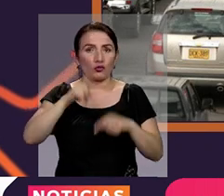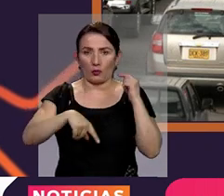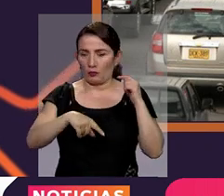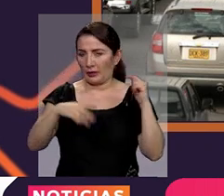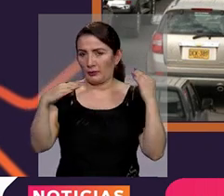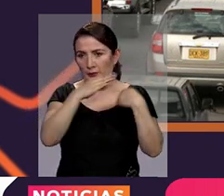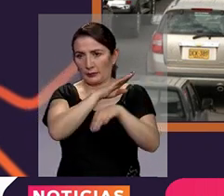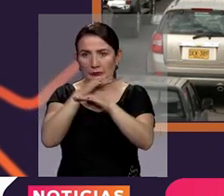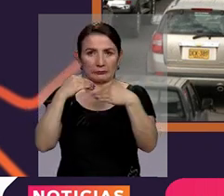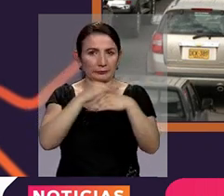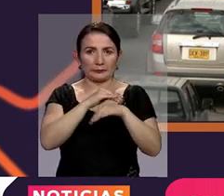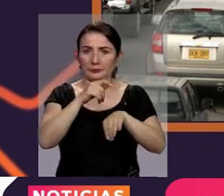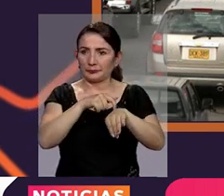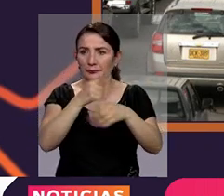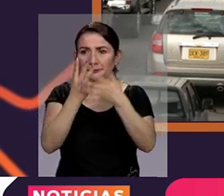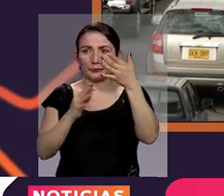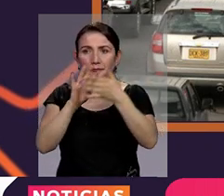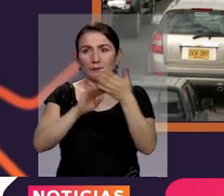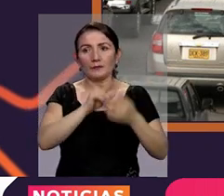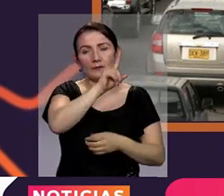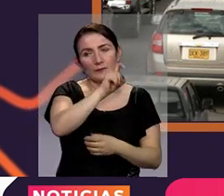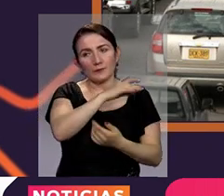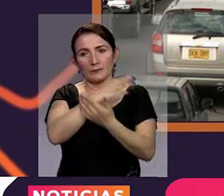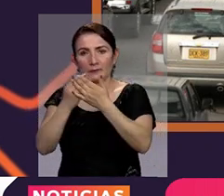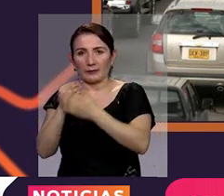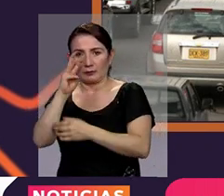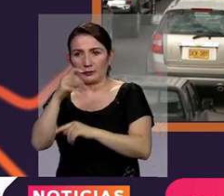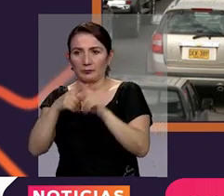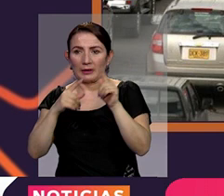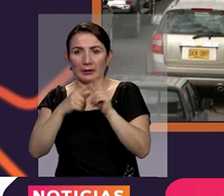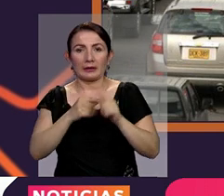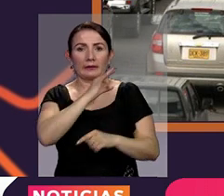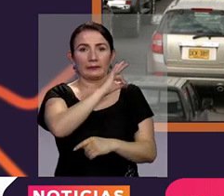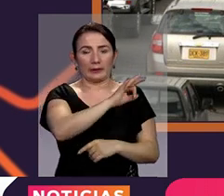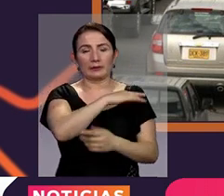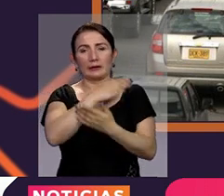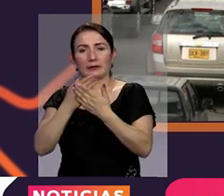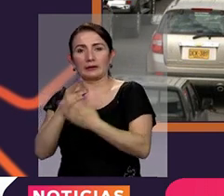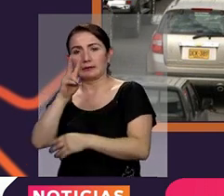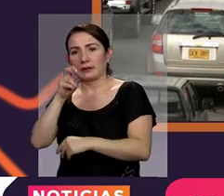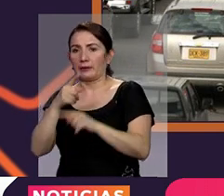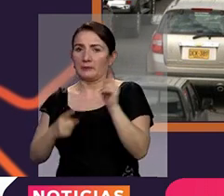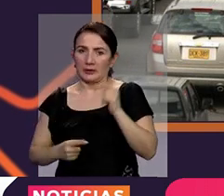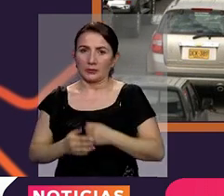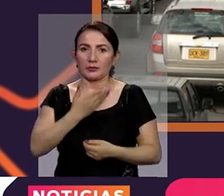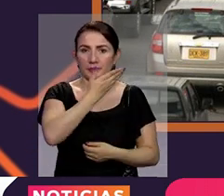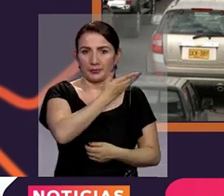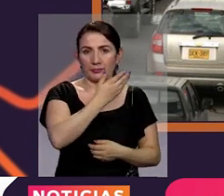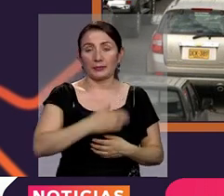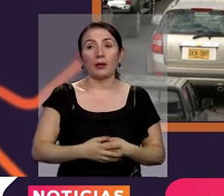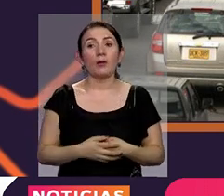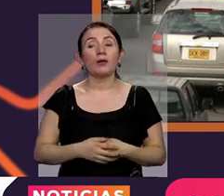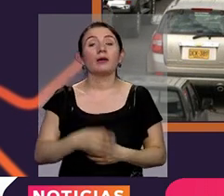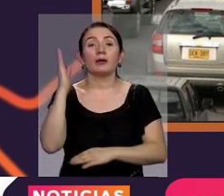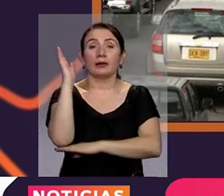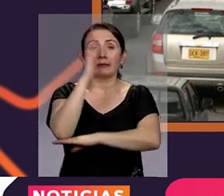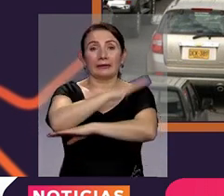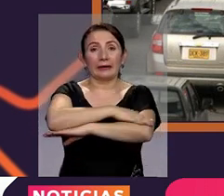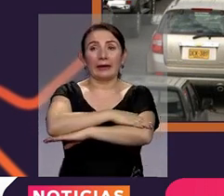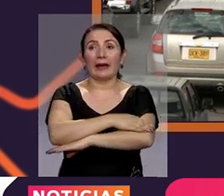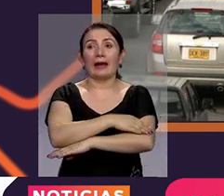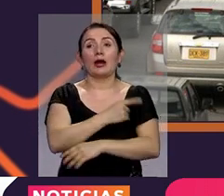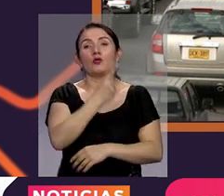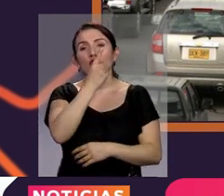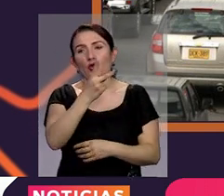transitar. Recordemos el horario entre las 6 de la mañana y 8 y media de la mañana, y luego desde las 3 de la tarde hasta las 7 y media. Y los días impares,